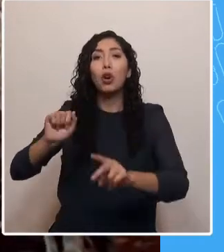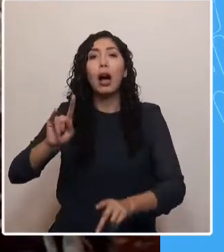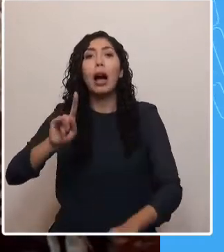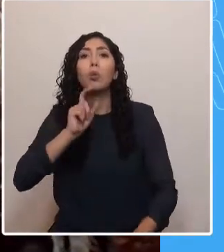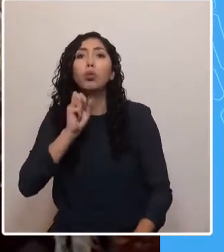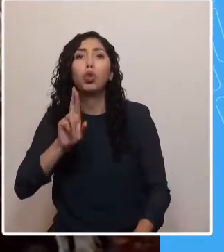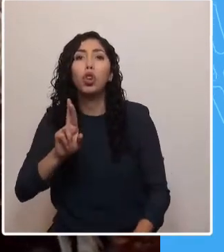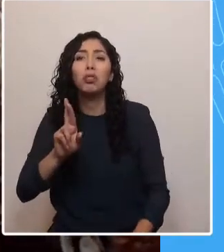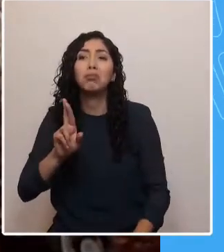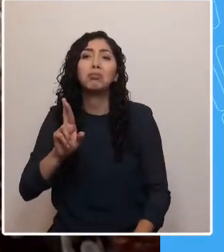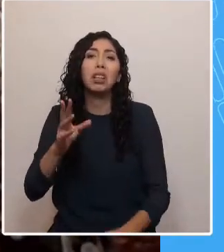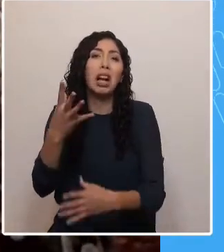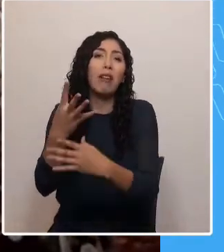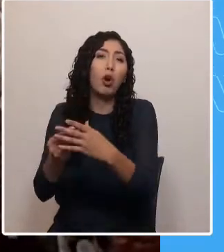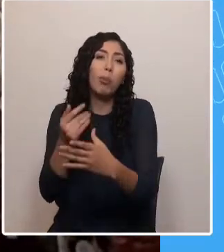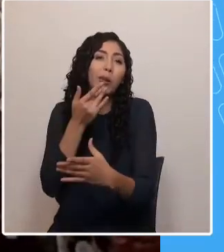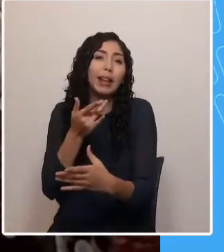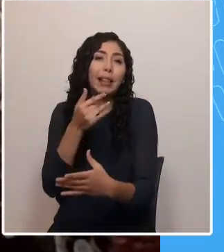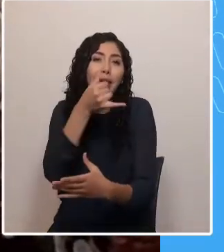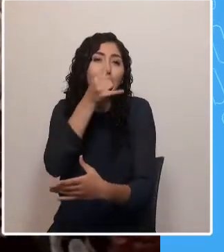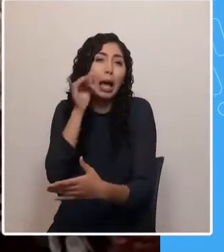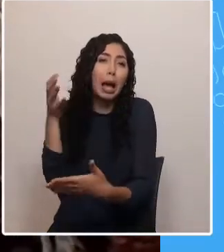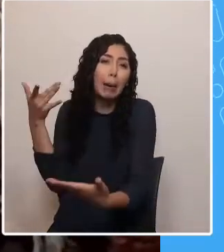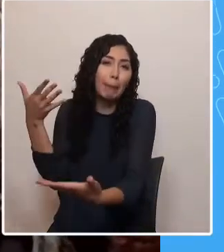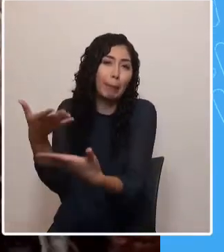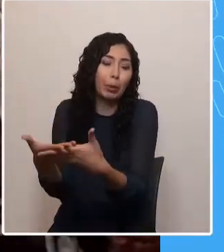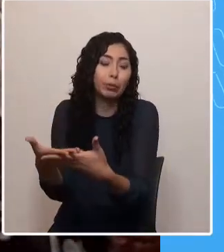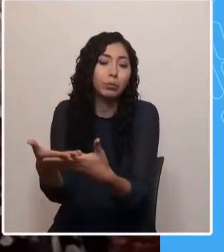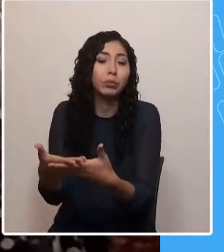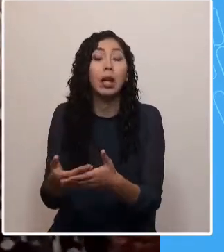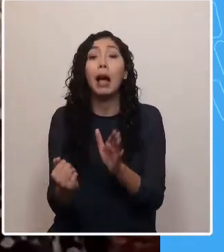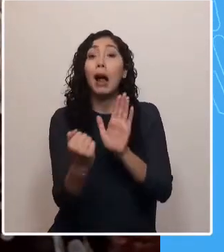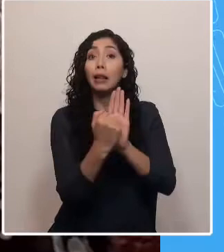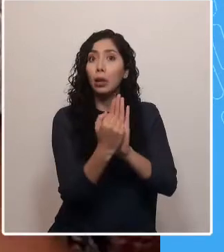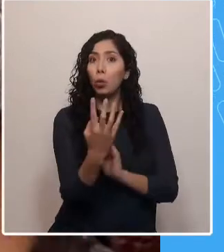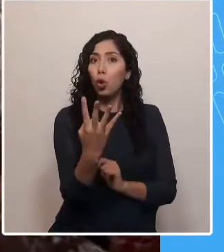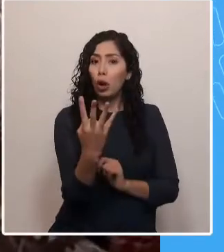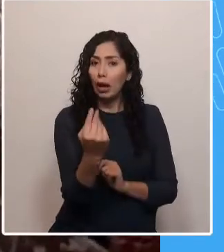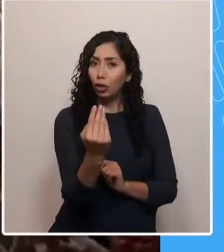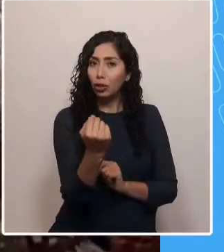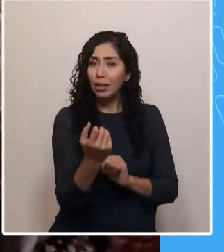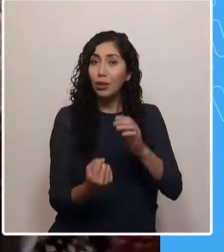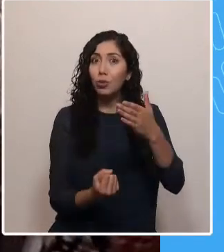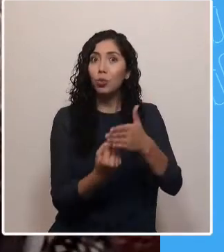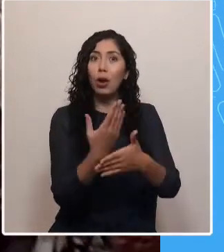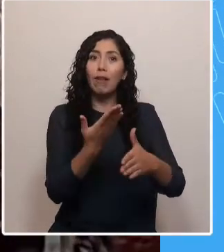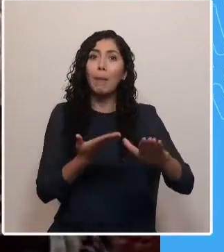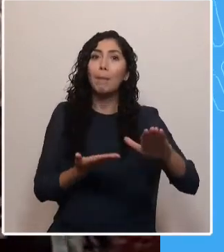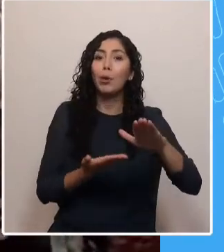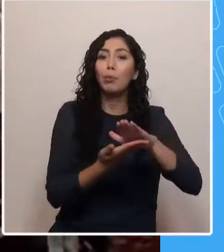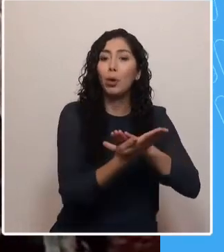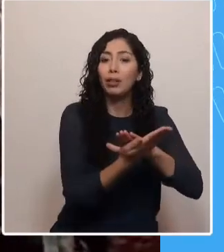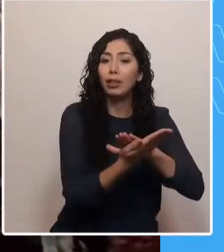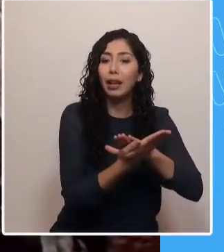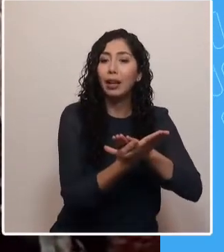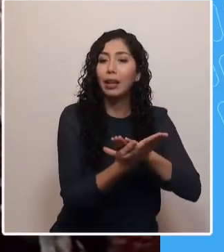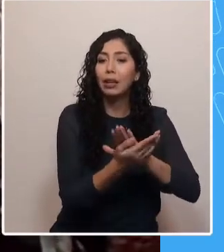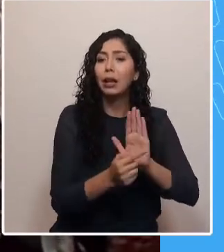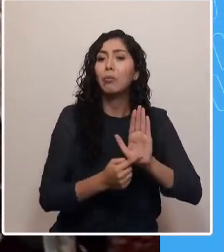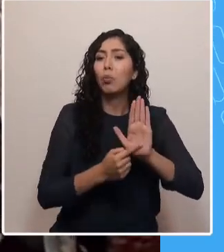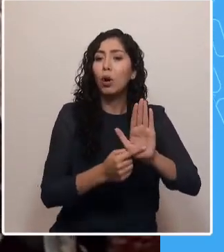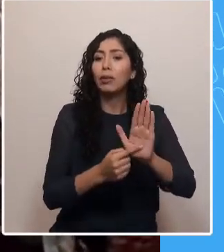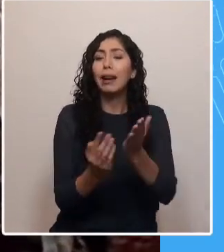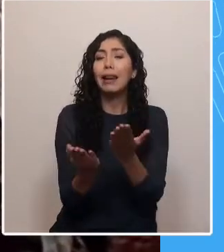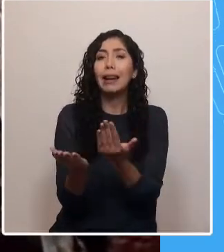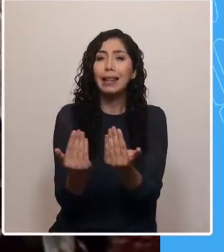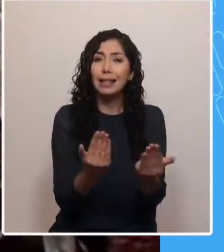del tiempo. En tanto, el artículo 14 es una nueva propuesta que sintetiza la necesidad del reconocimiento por parte